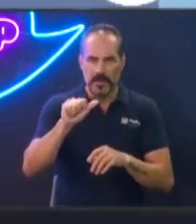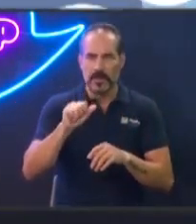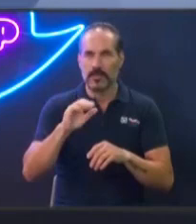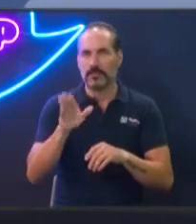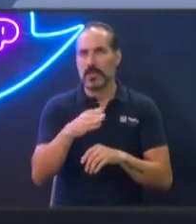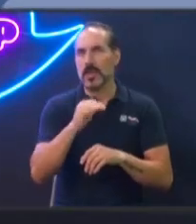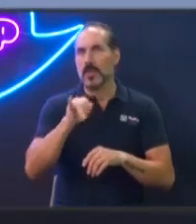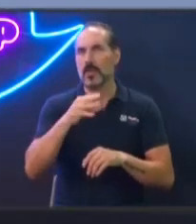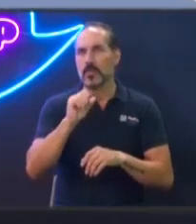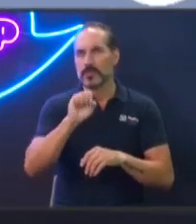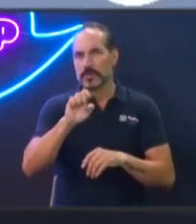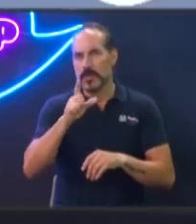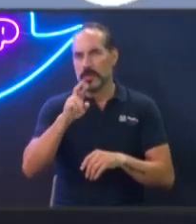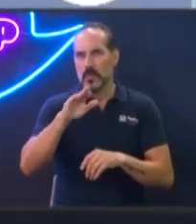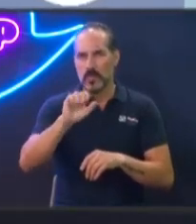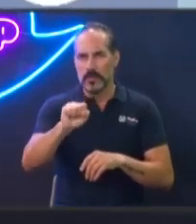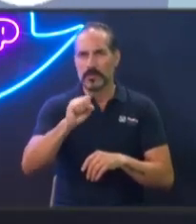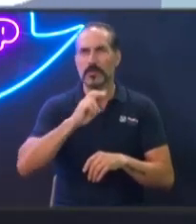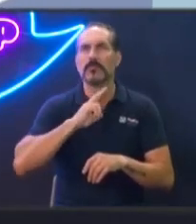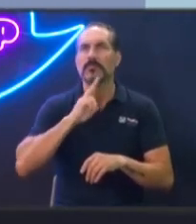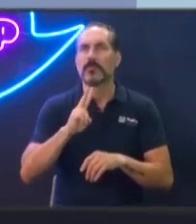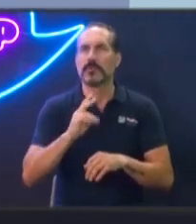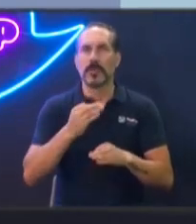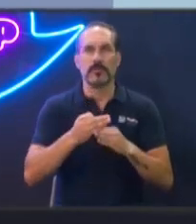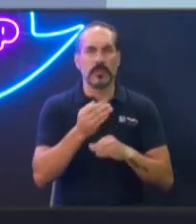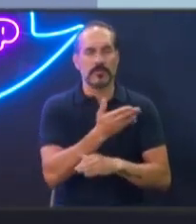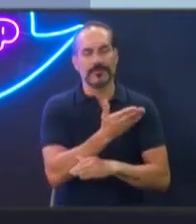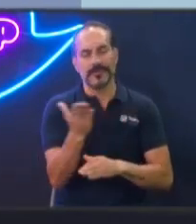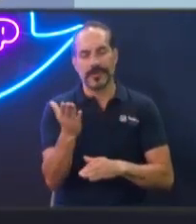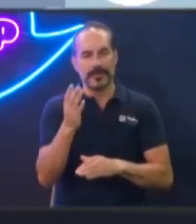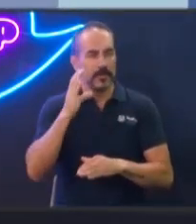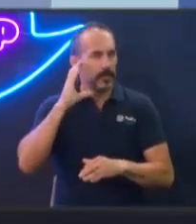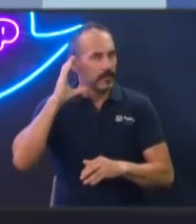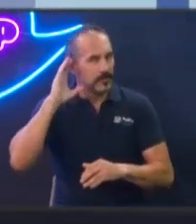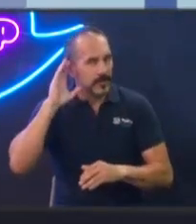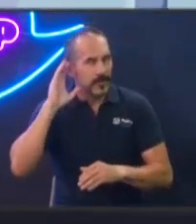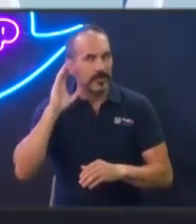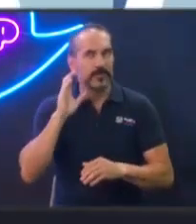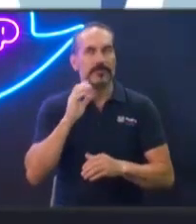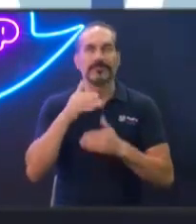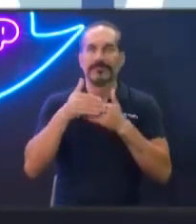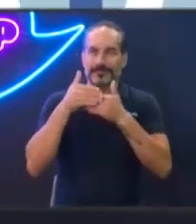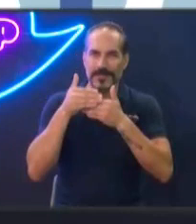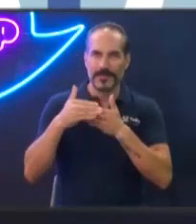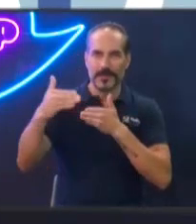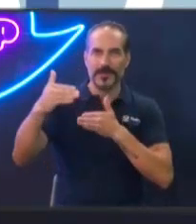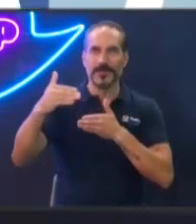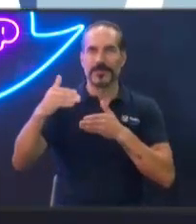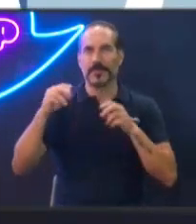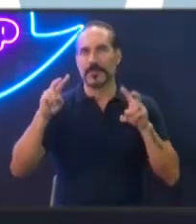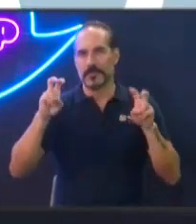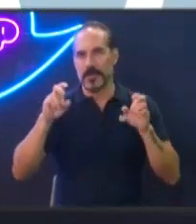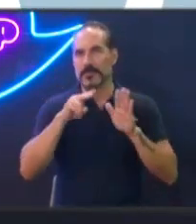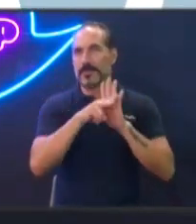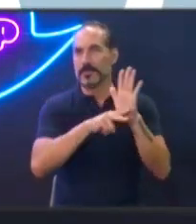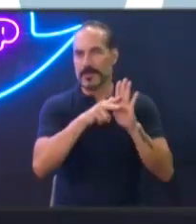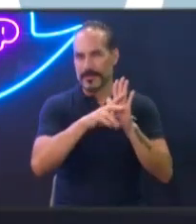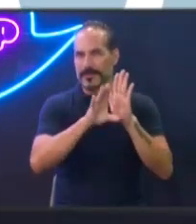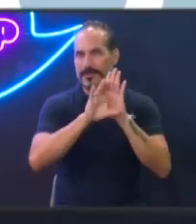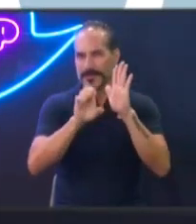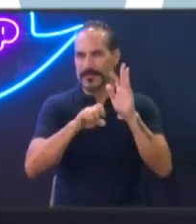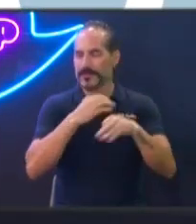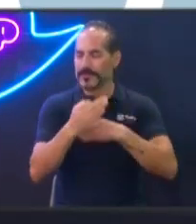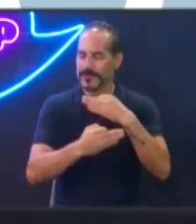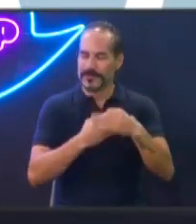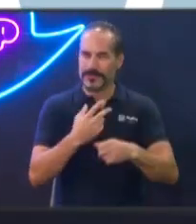Luis Vallejo que son las voces que ustedes van escuchando este en las presentaciones y en la información de